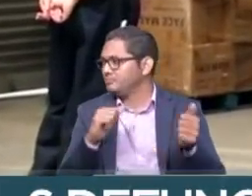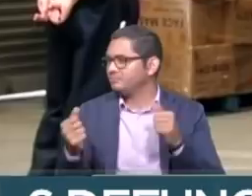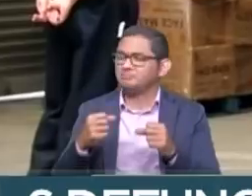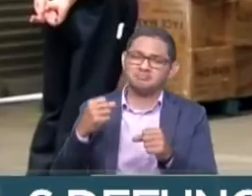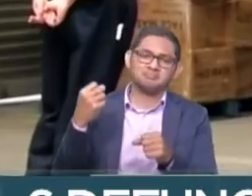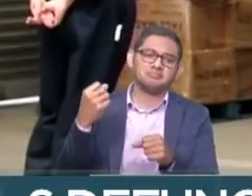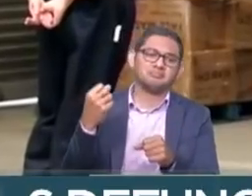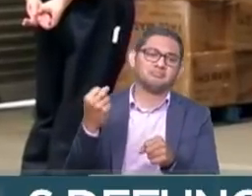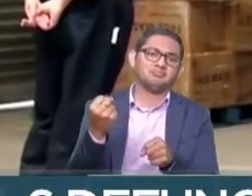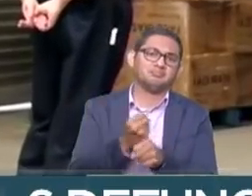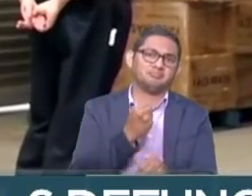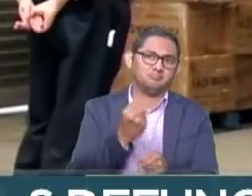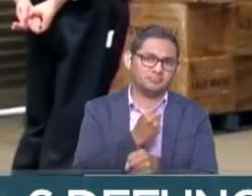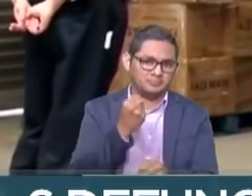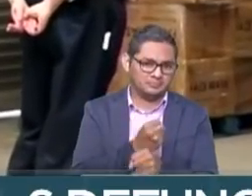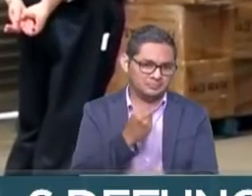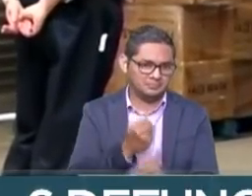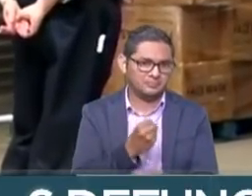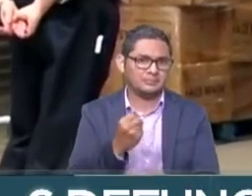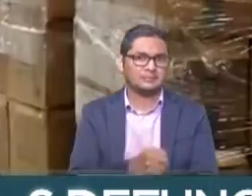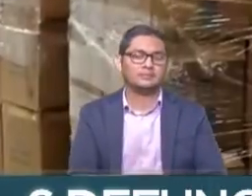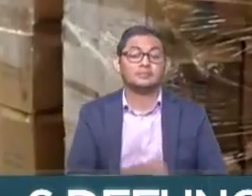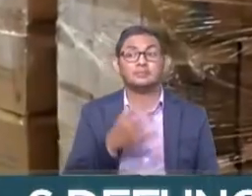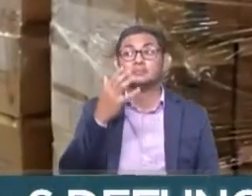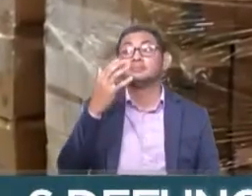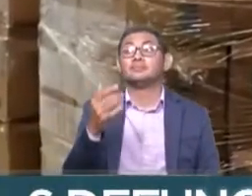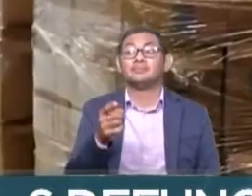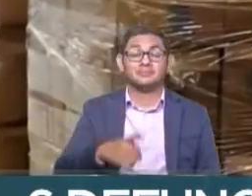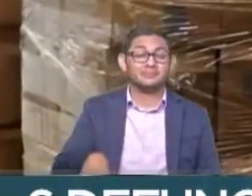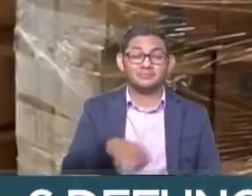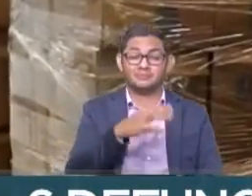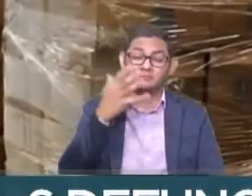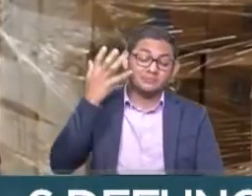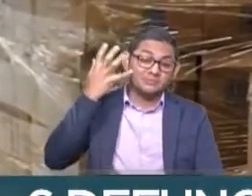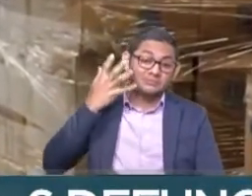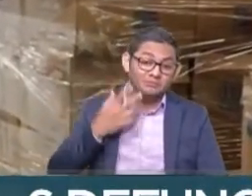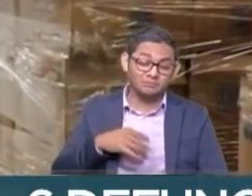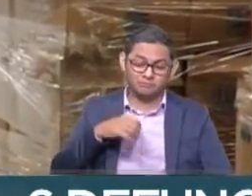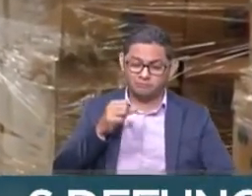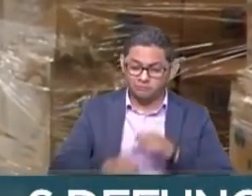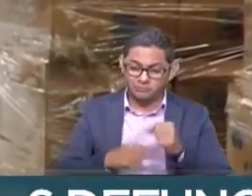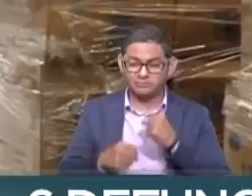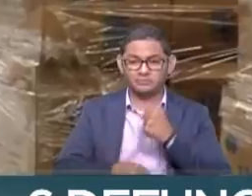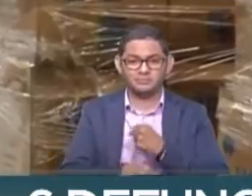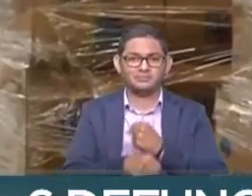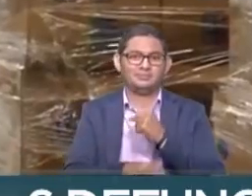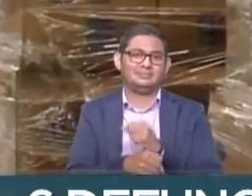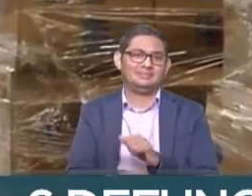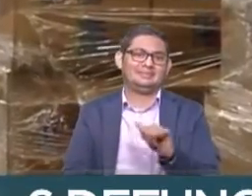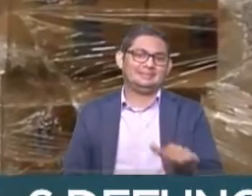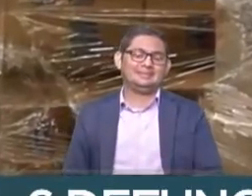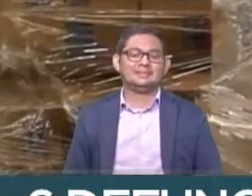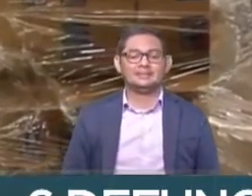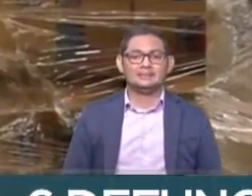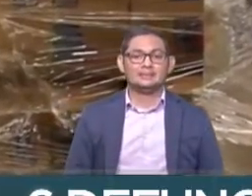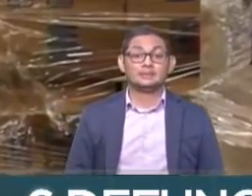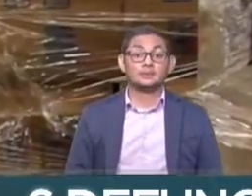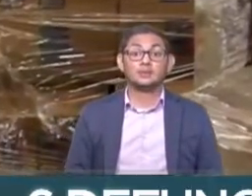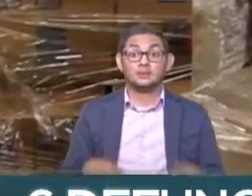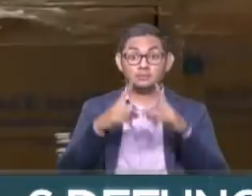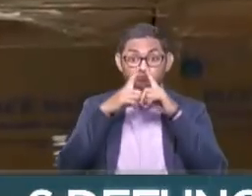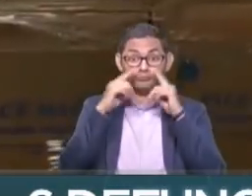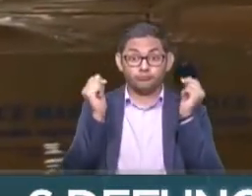nuestros profesionales de salud, que día a día luchan en esta pandemia. Estas